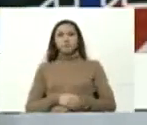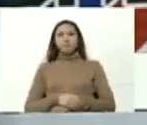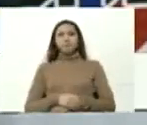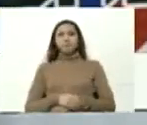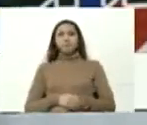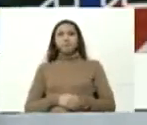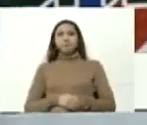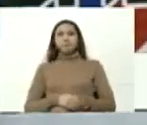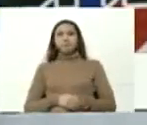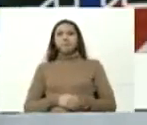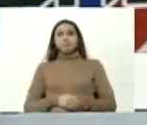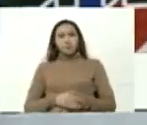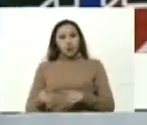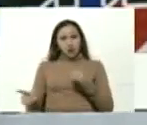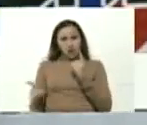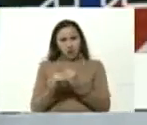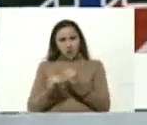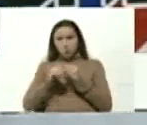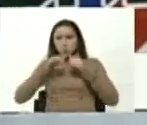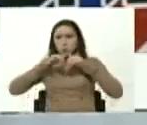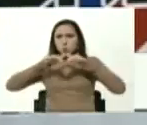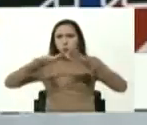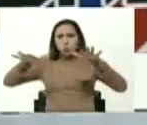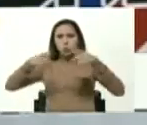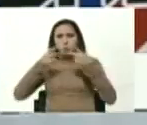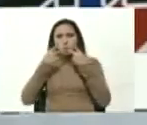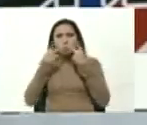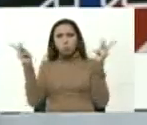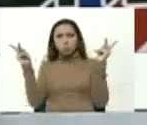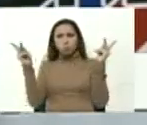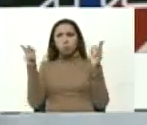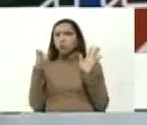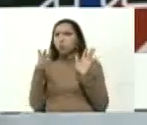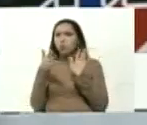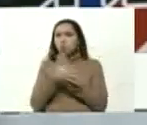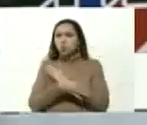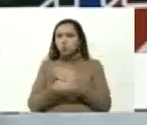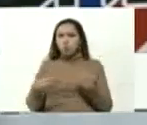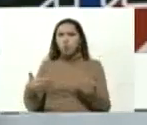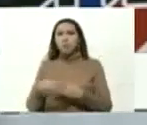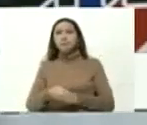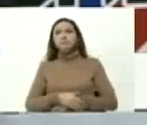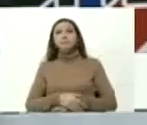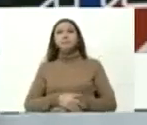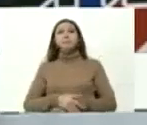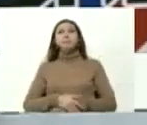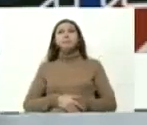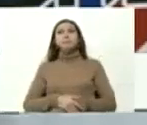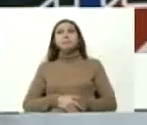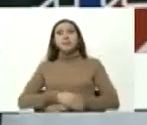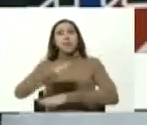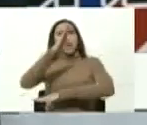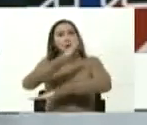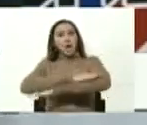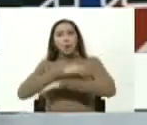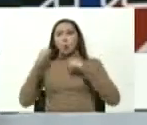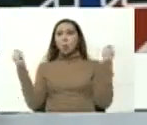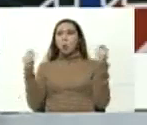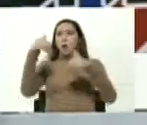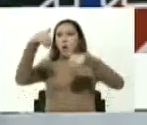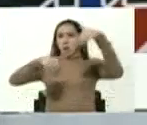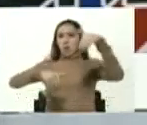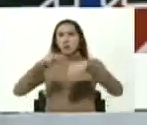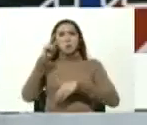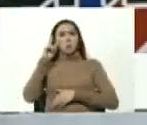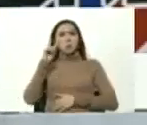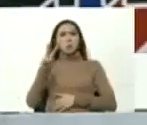por los medios de comunicación circula, es posible palpar, sentir el comportamiento de la campaña electoral.